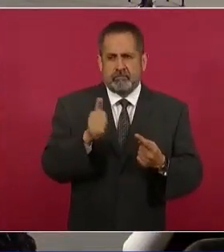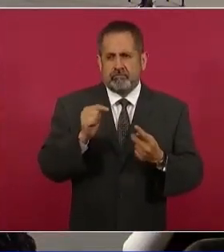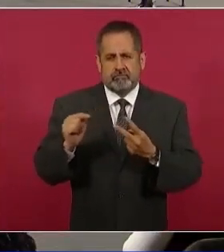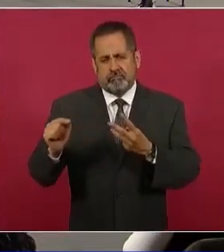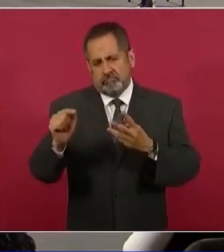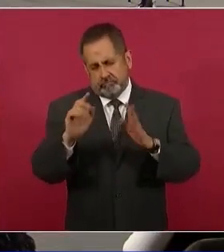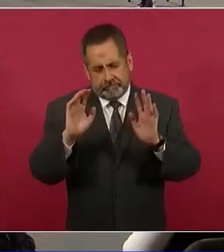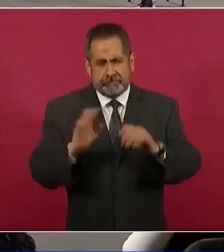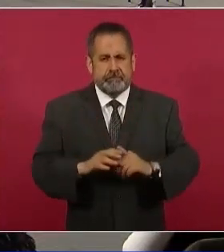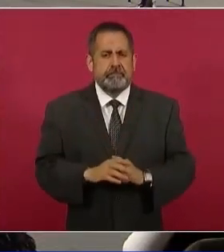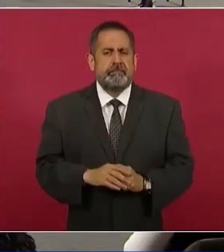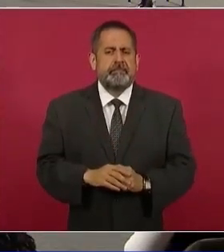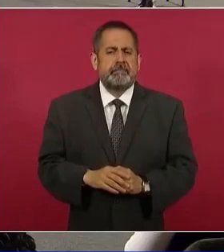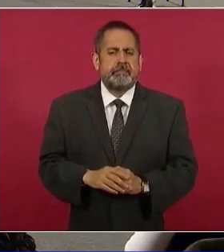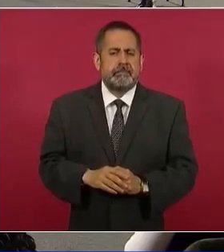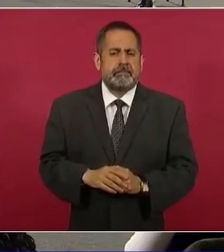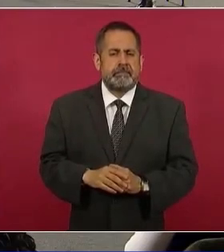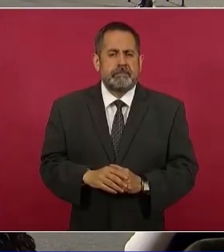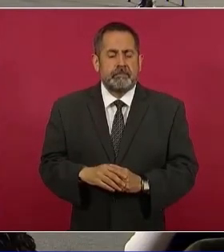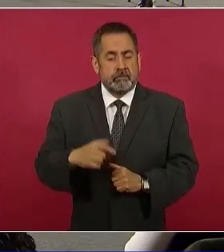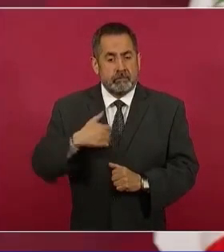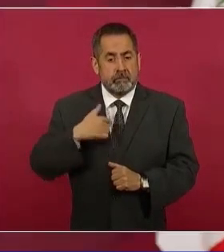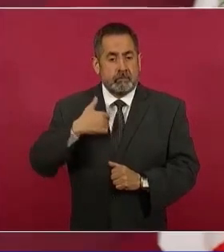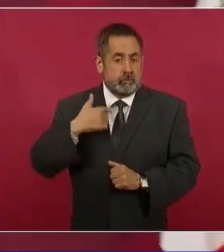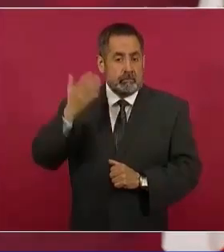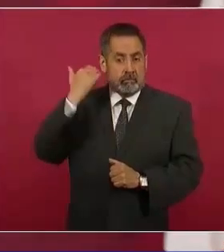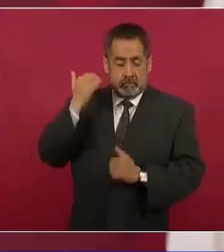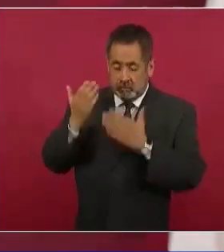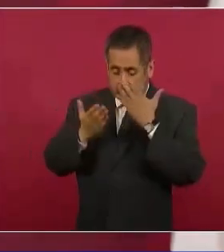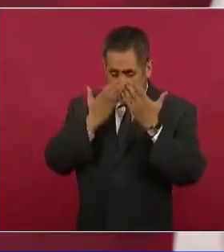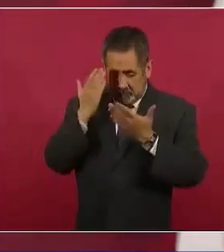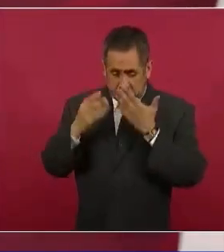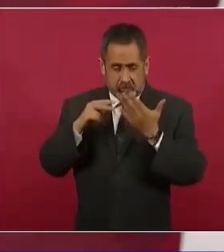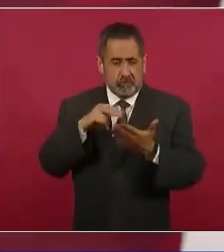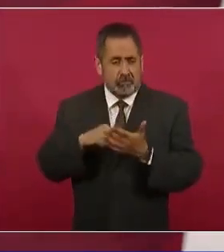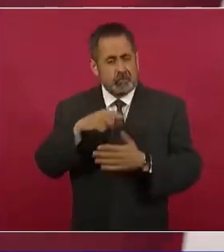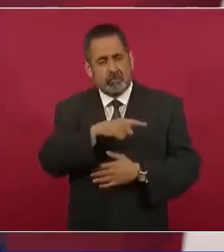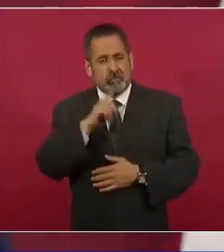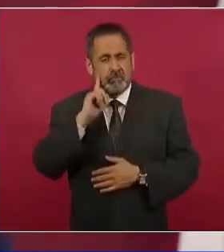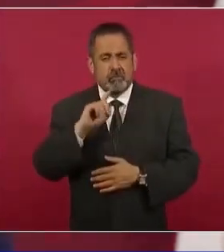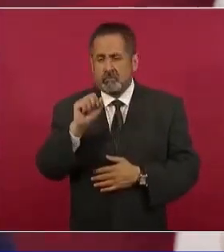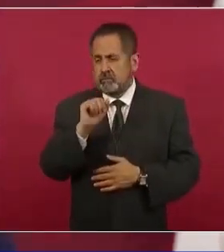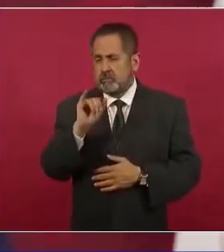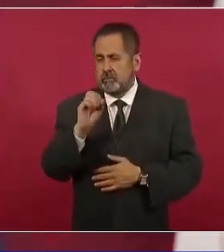dirigentes. En el tiempo que yo estudié, ella era